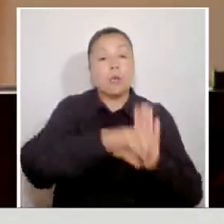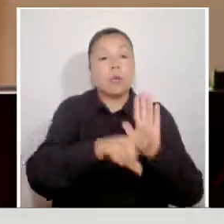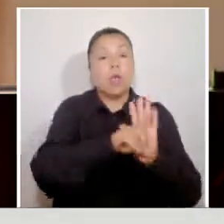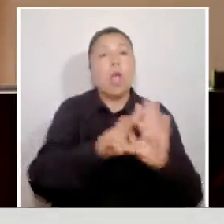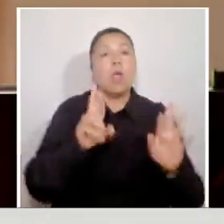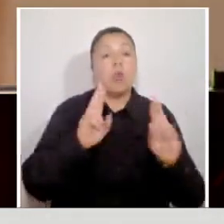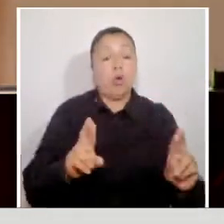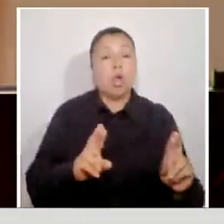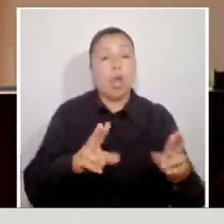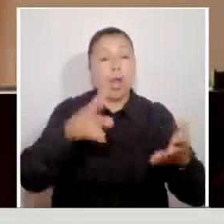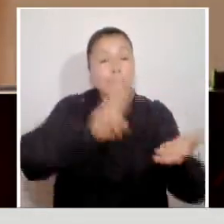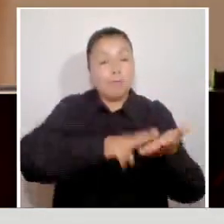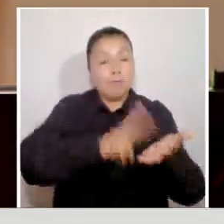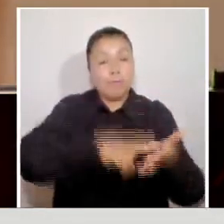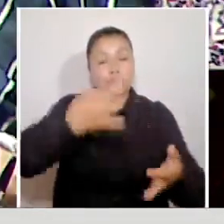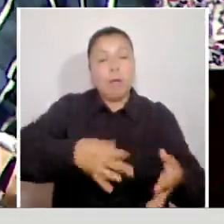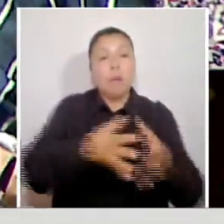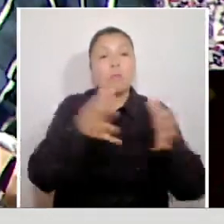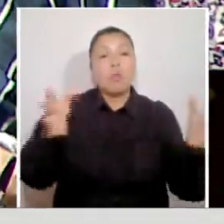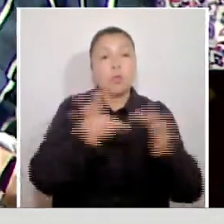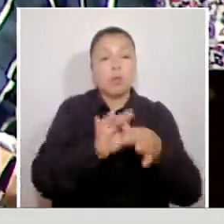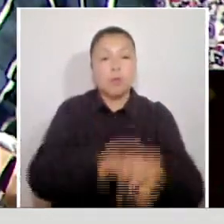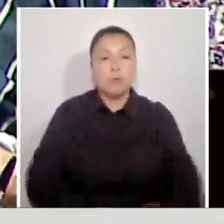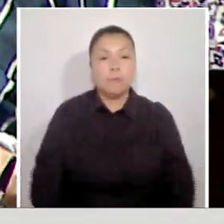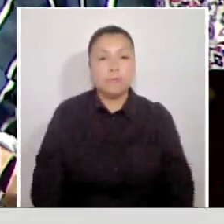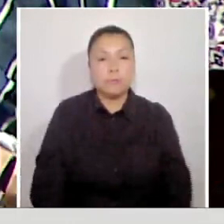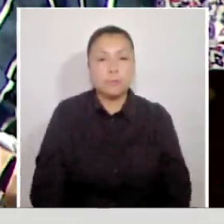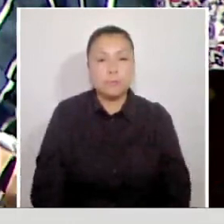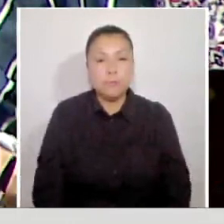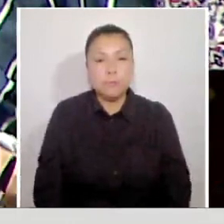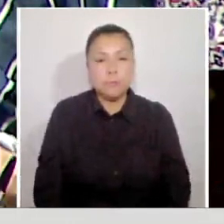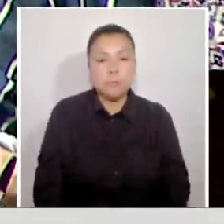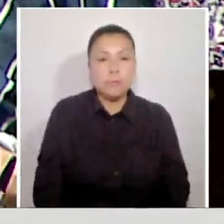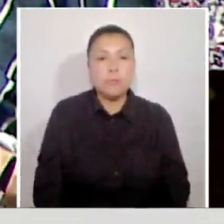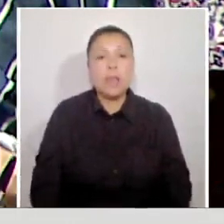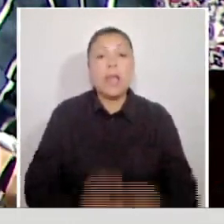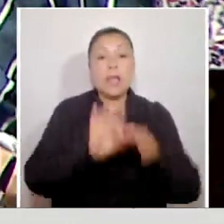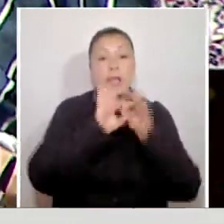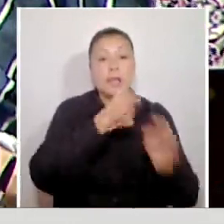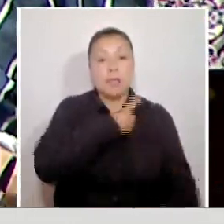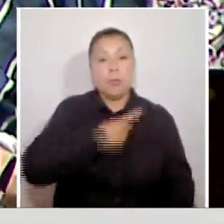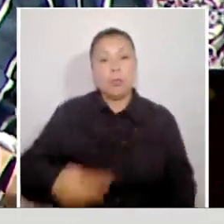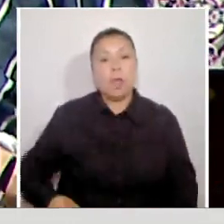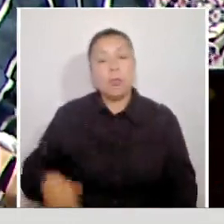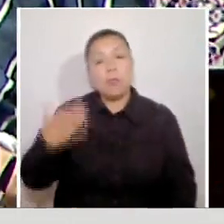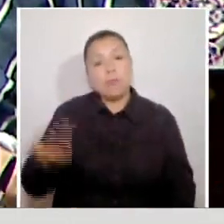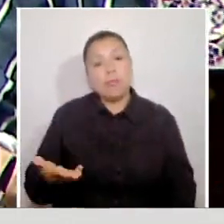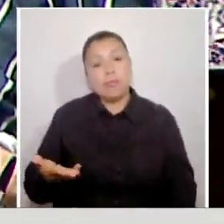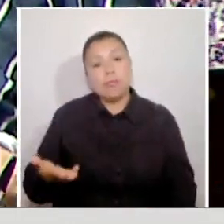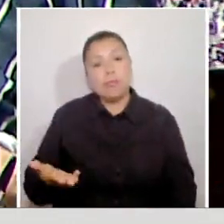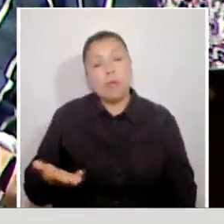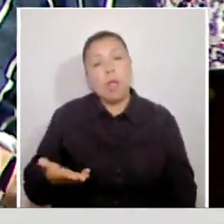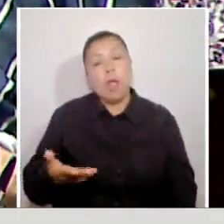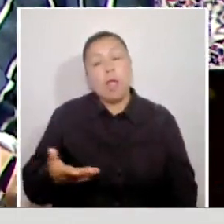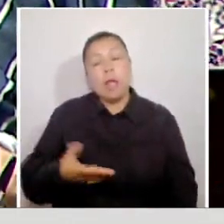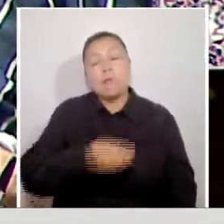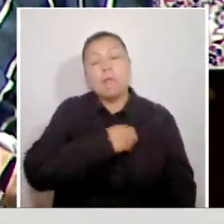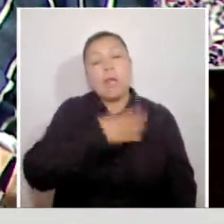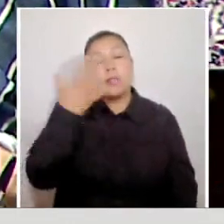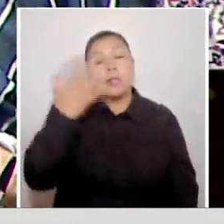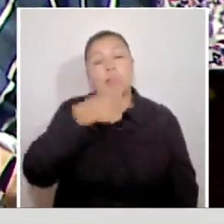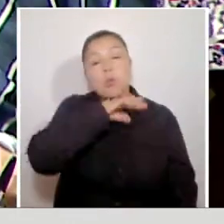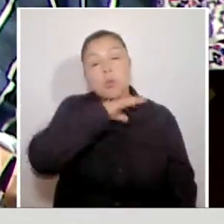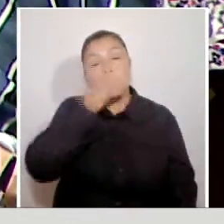concrete Muchas gracias Gracias diputado desgraciadamente vamos a tener que suspender por 5